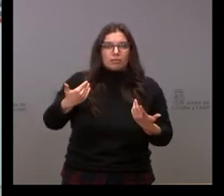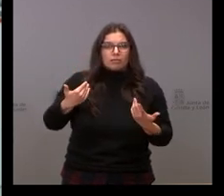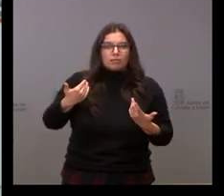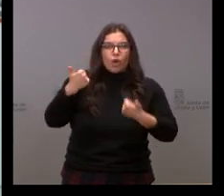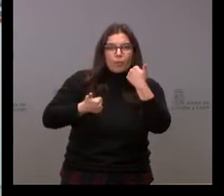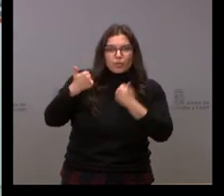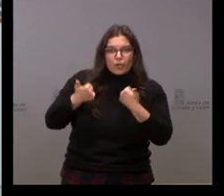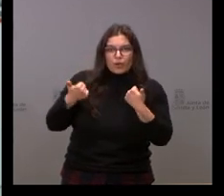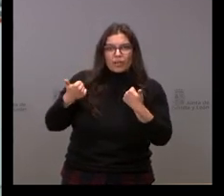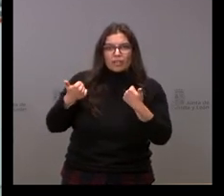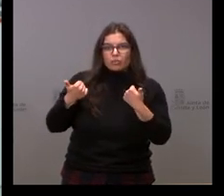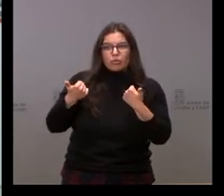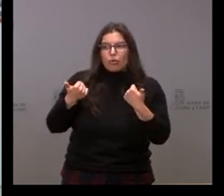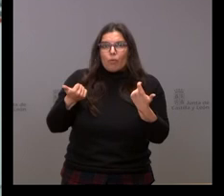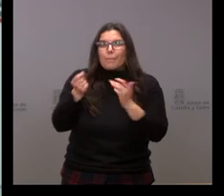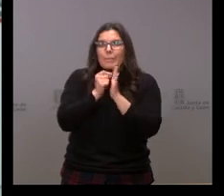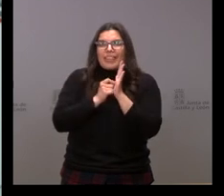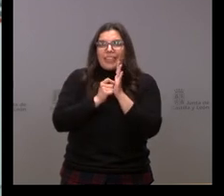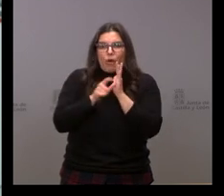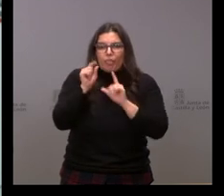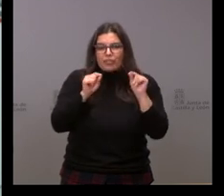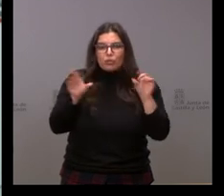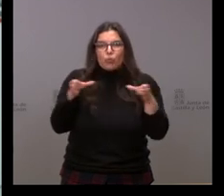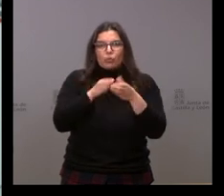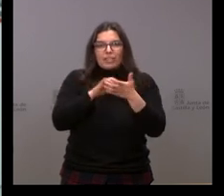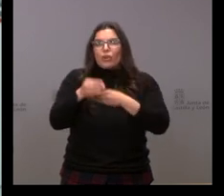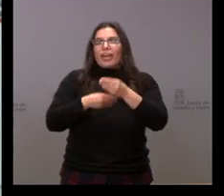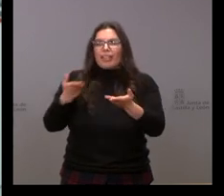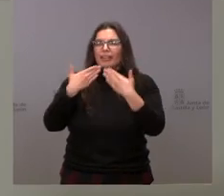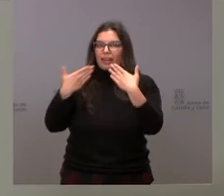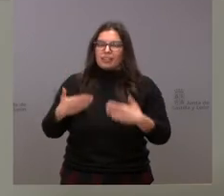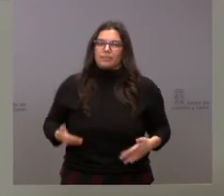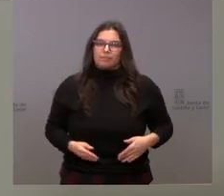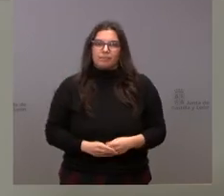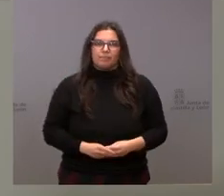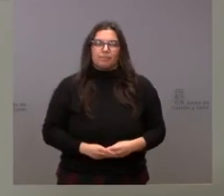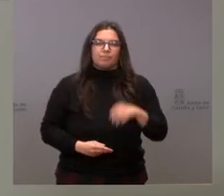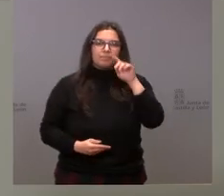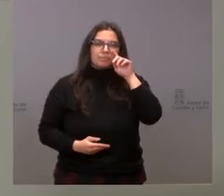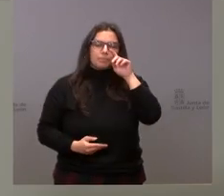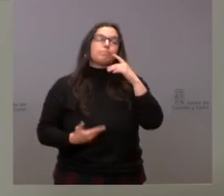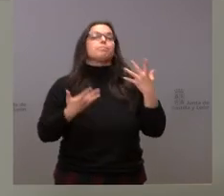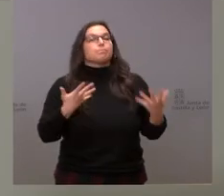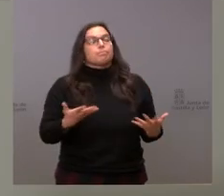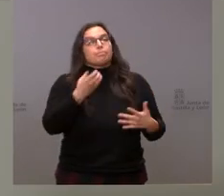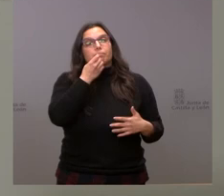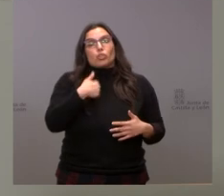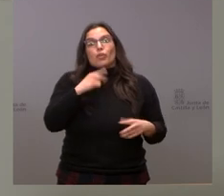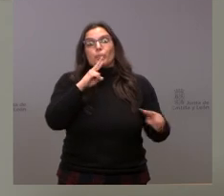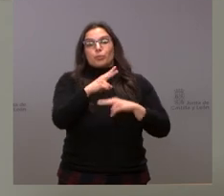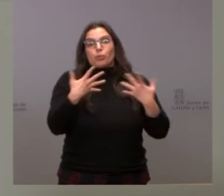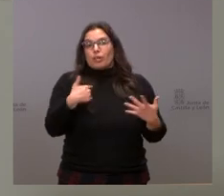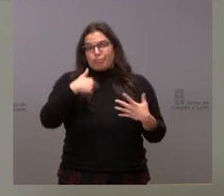oposiciones no sé qué medidas va a tomar la la junta en este sentido gracias a carlos bueno que les diría pues que